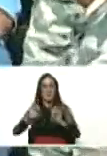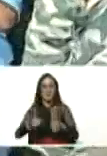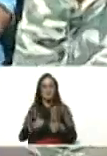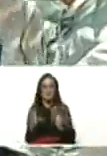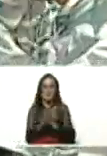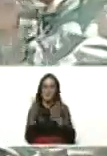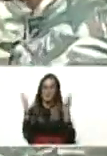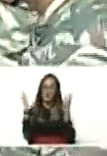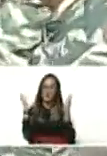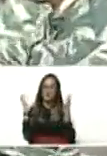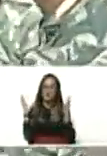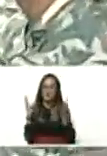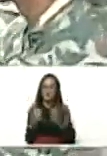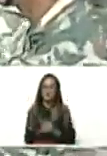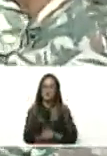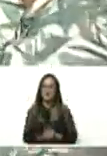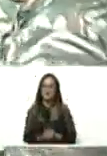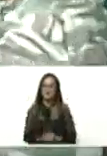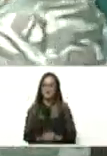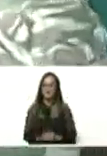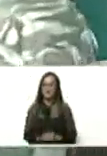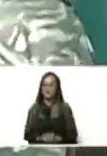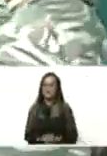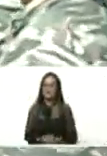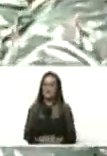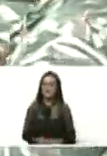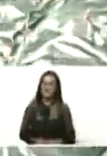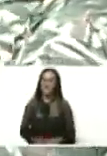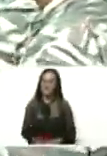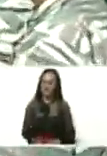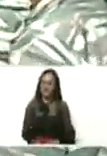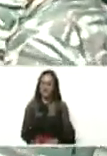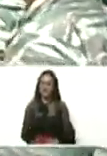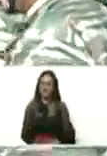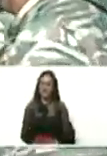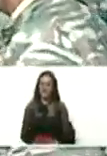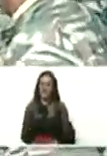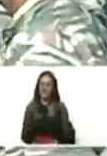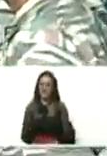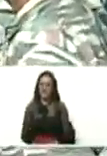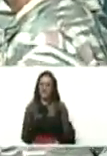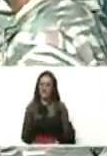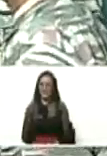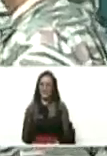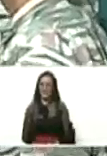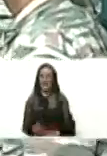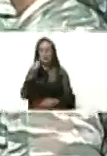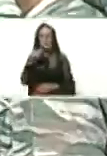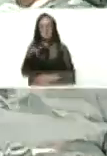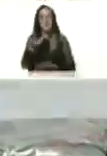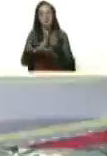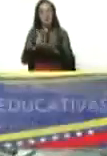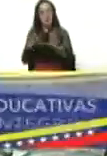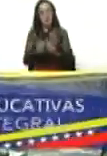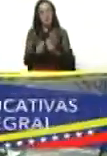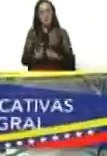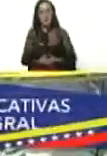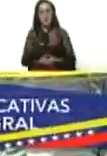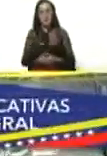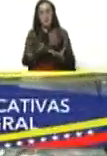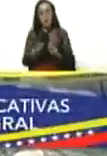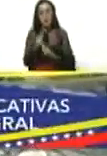Guara, pues, regalado. Chatén, felicidades. Con el pueblo siempre, junto